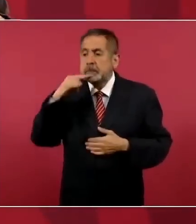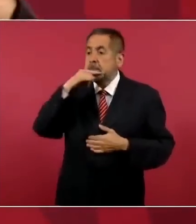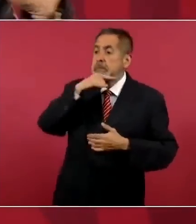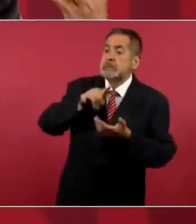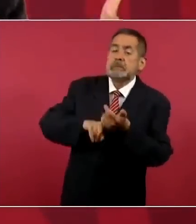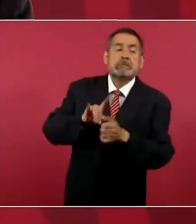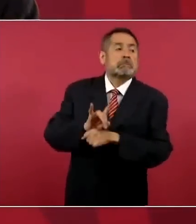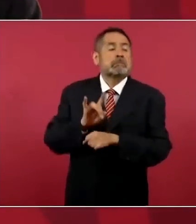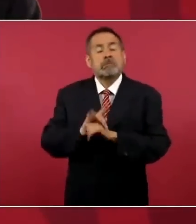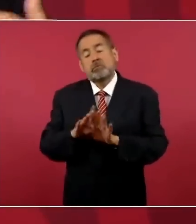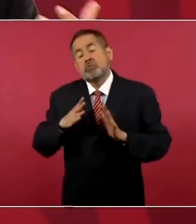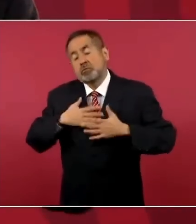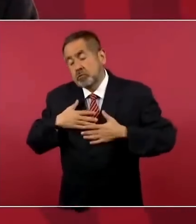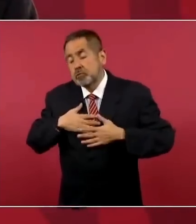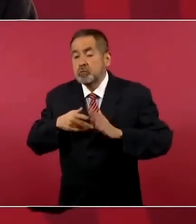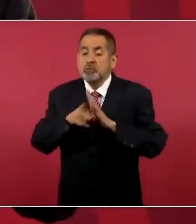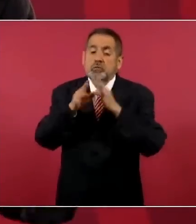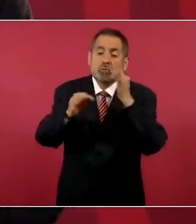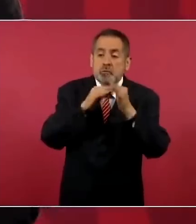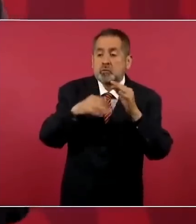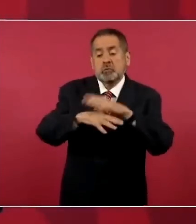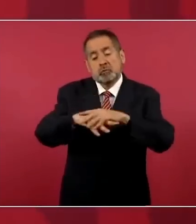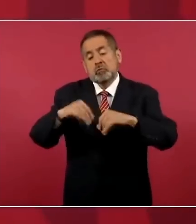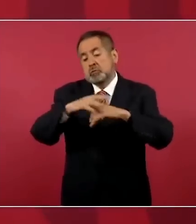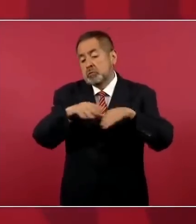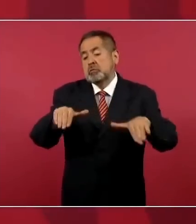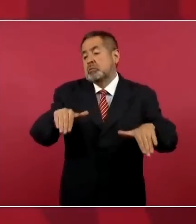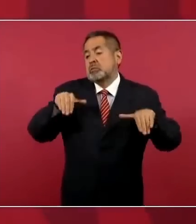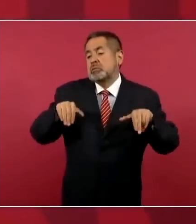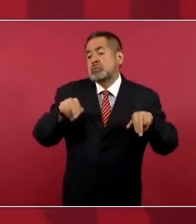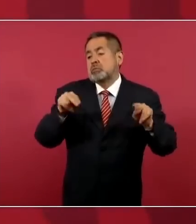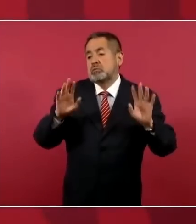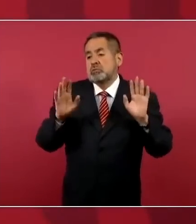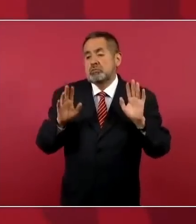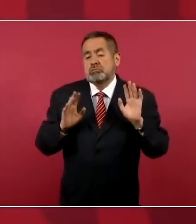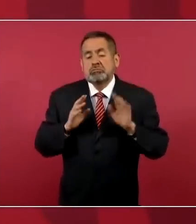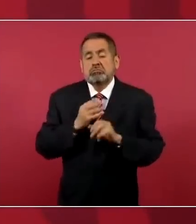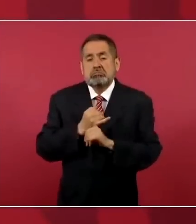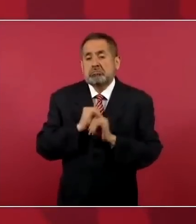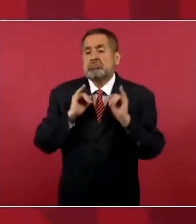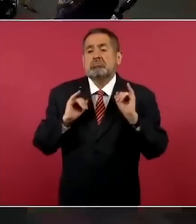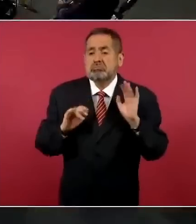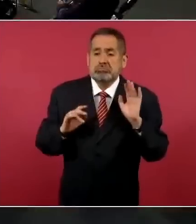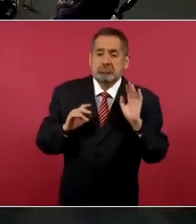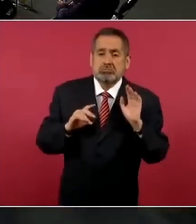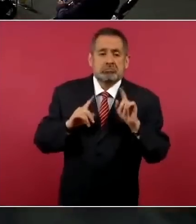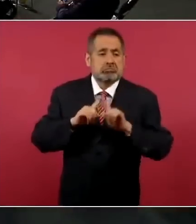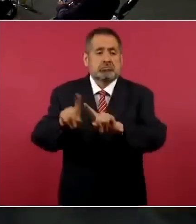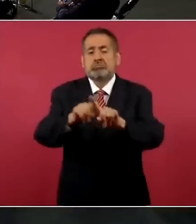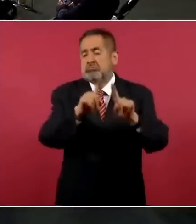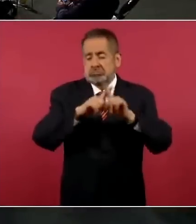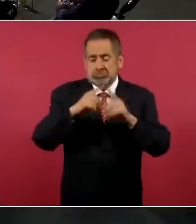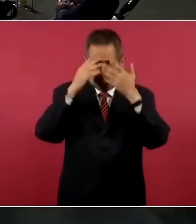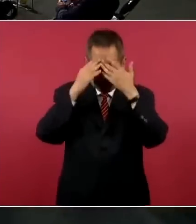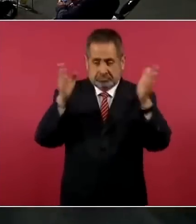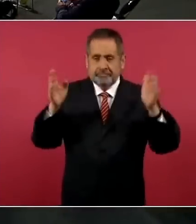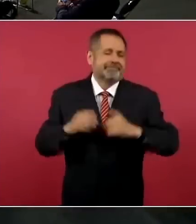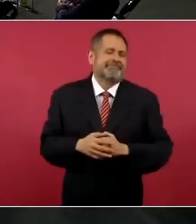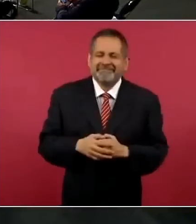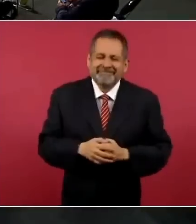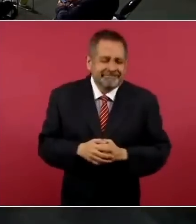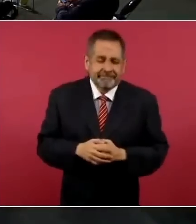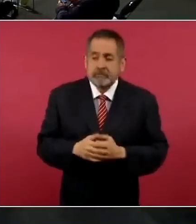Ay, es que somos periodistas objetivos, independientes, plurales, no